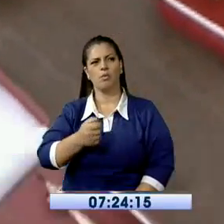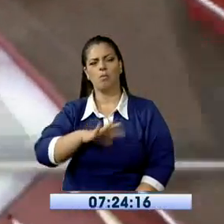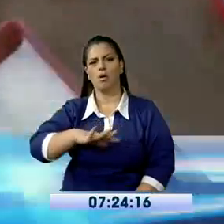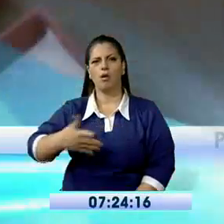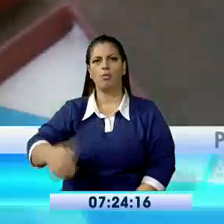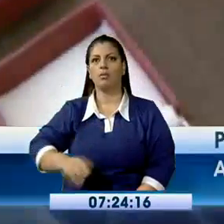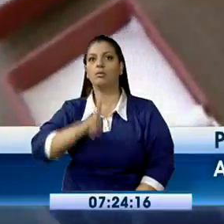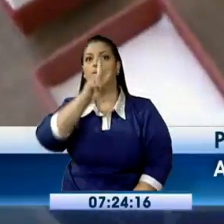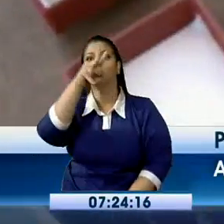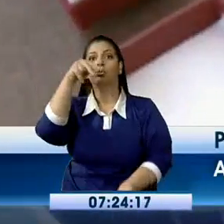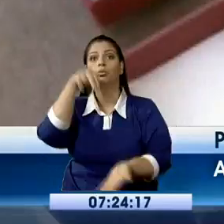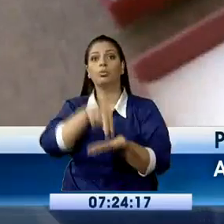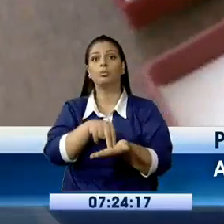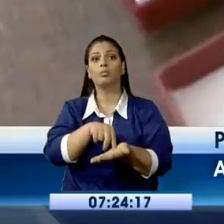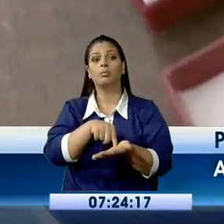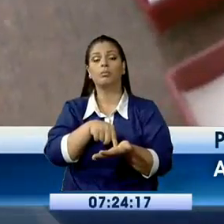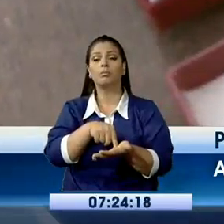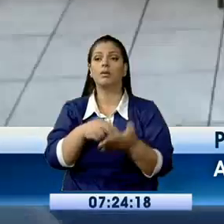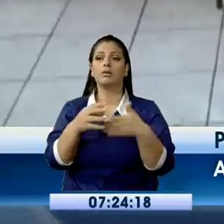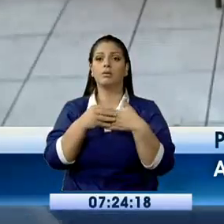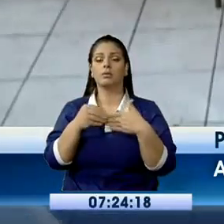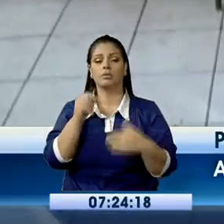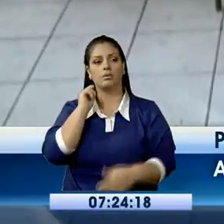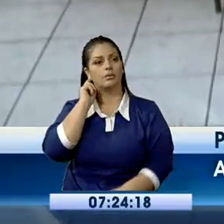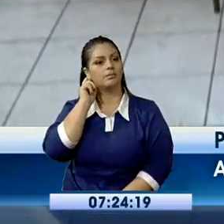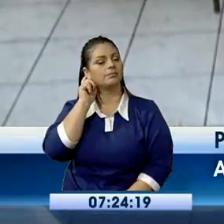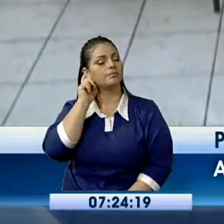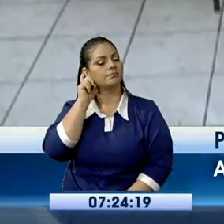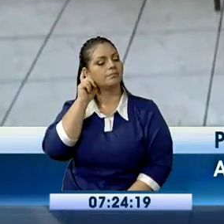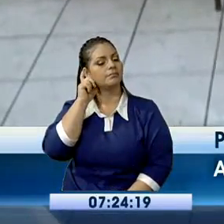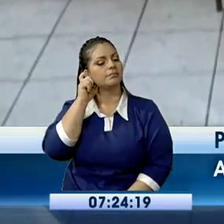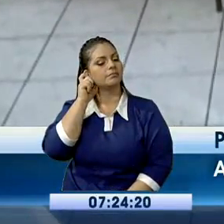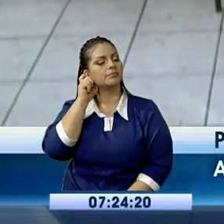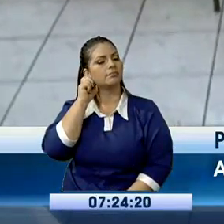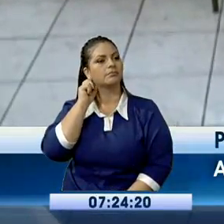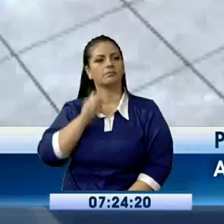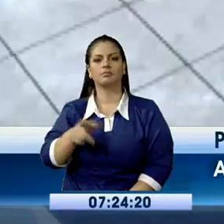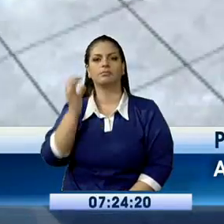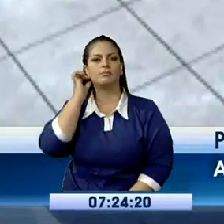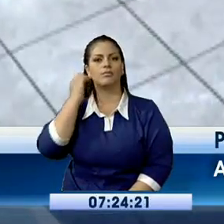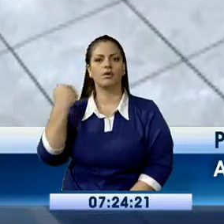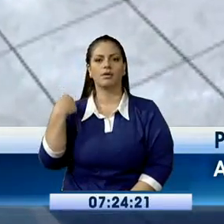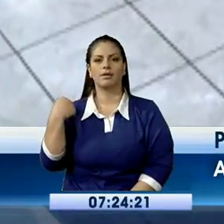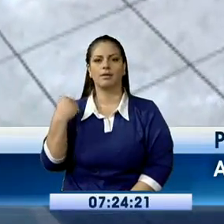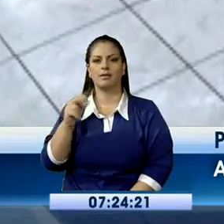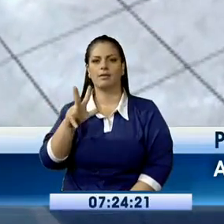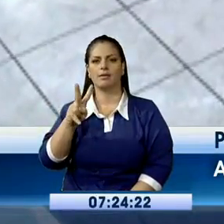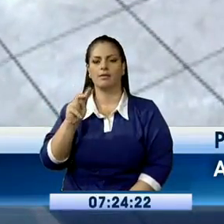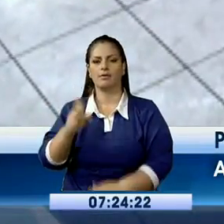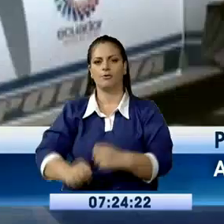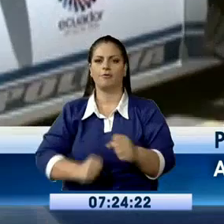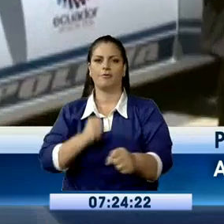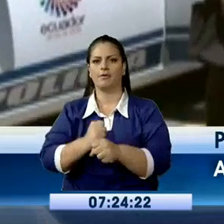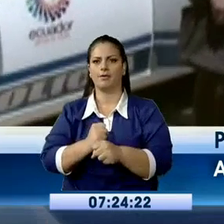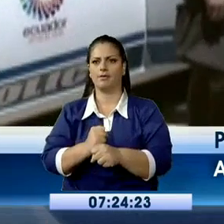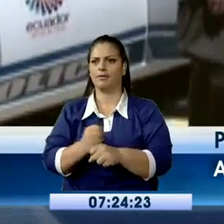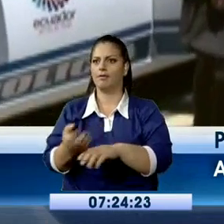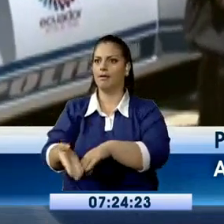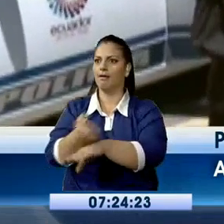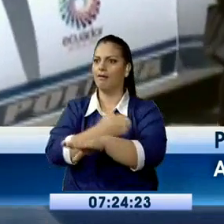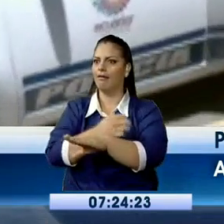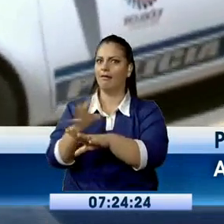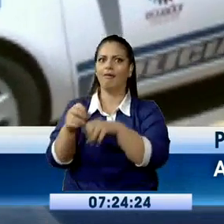los $2,000. Sus amigos lograron fugar. Cristina A, de 32 años, cuenta con un amplio historial delictivo. Registra